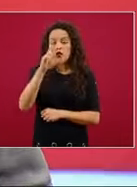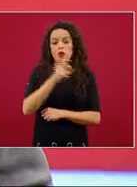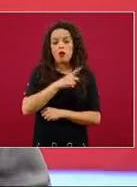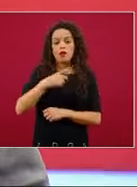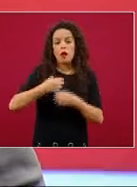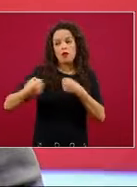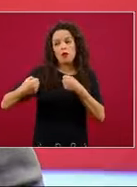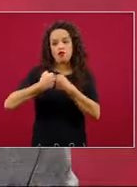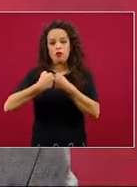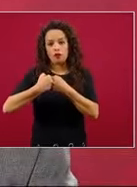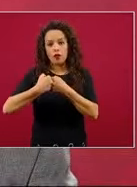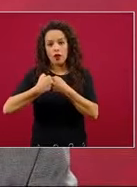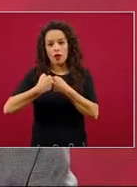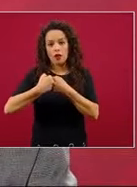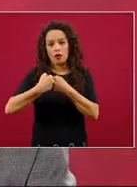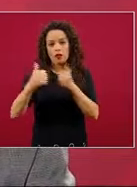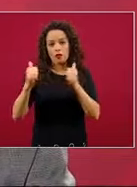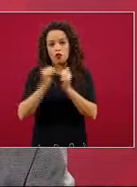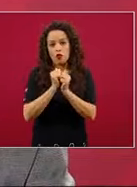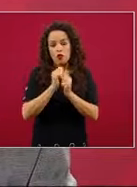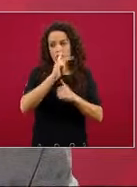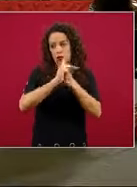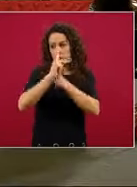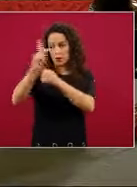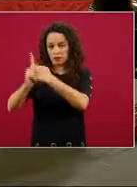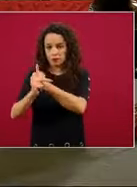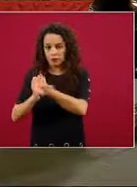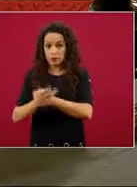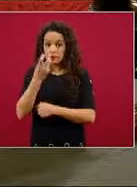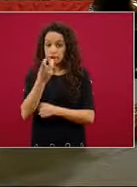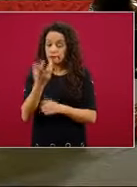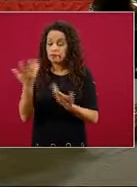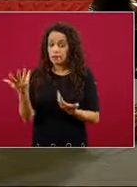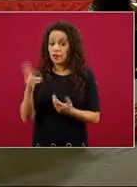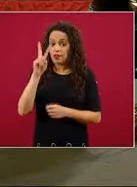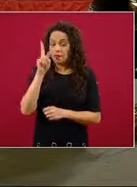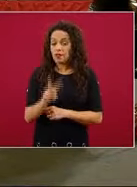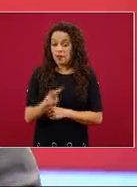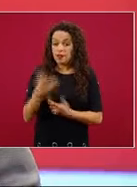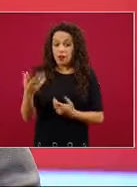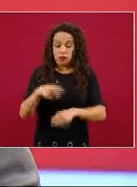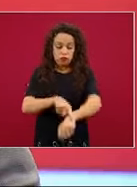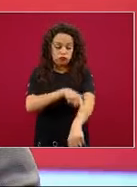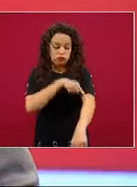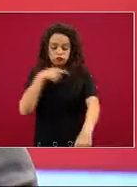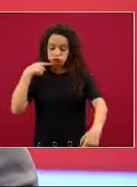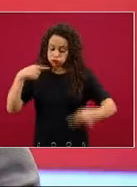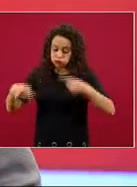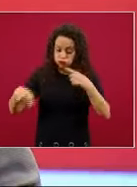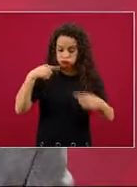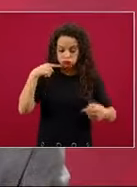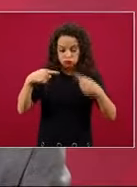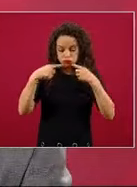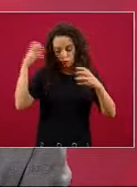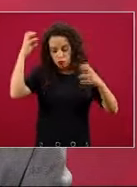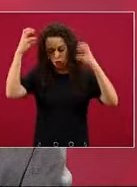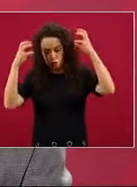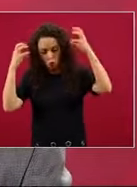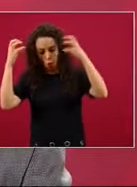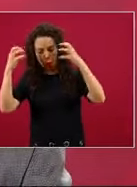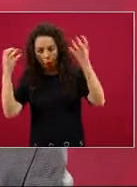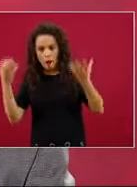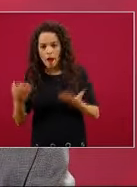Este es un planteamiento que tiene una larga discusión detrás, de la que hay reflexiones científicas